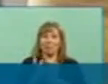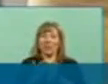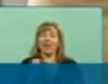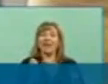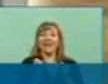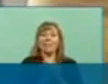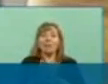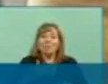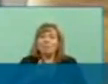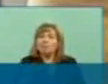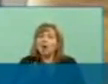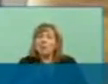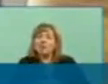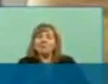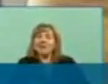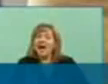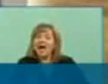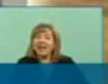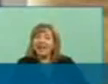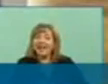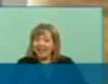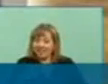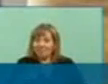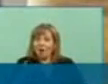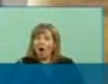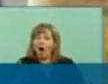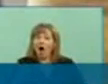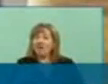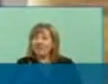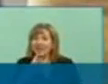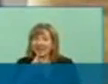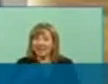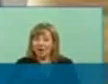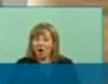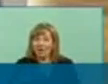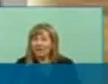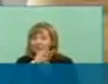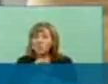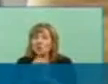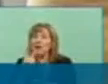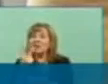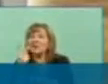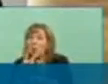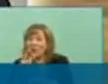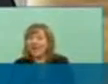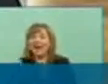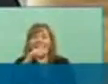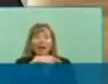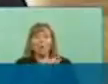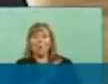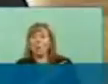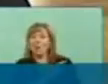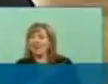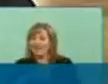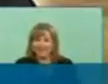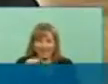en el ADN de la juventud. Aquí están los secundarios y los universitarios, y también